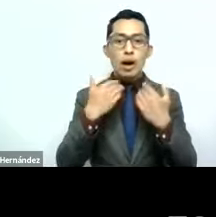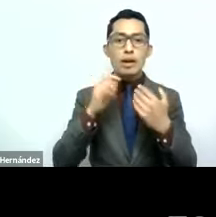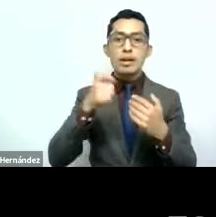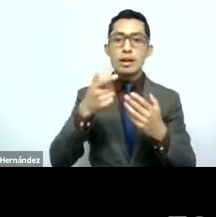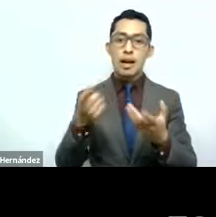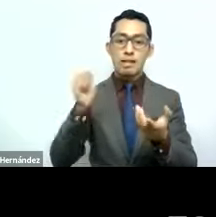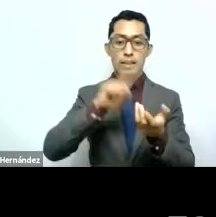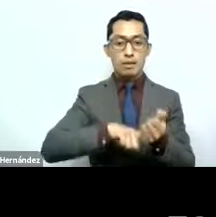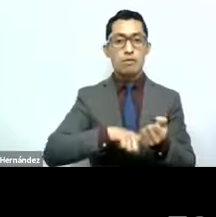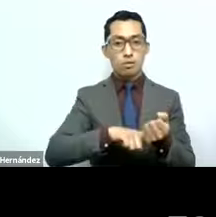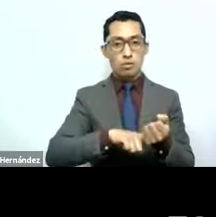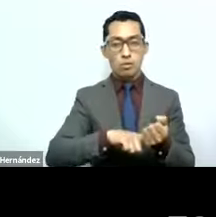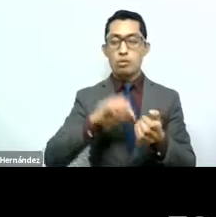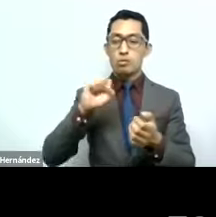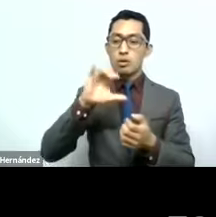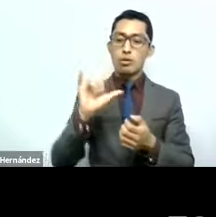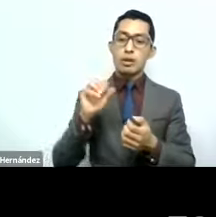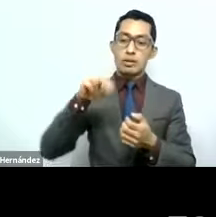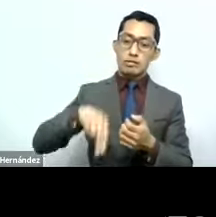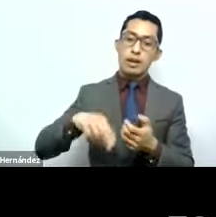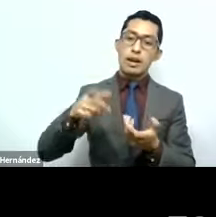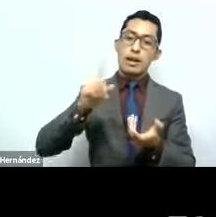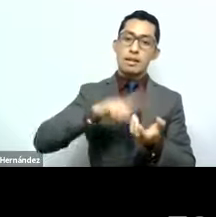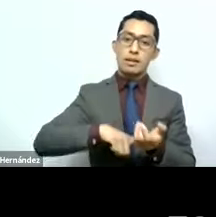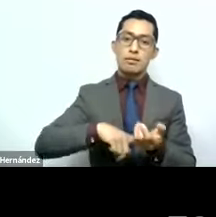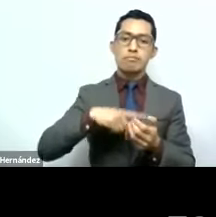uniformidad en la doctrina de la Corte en cuanto a